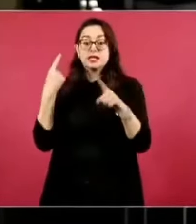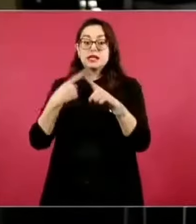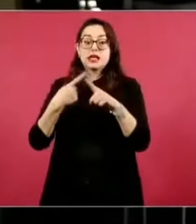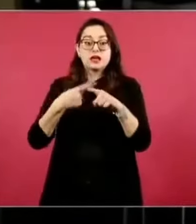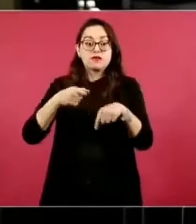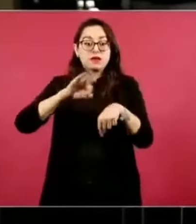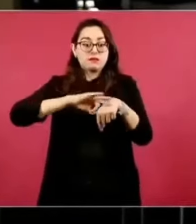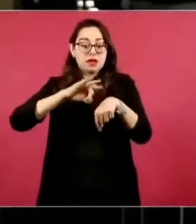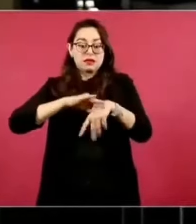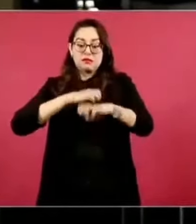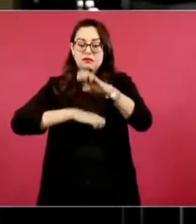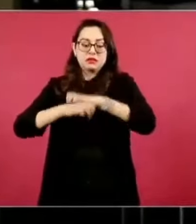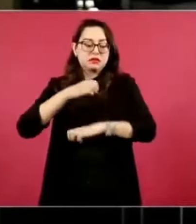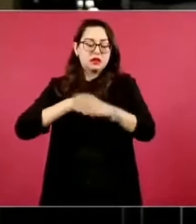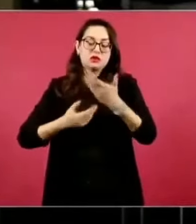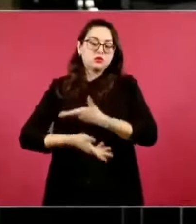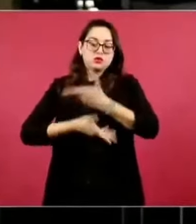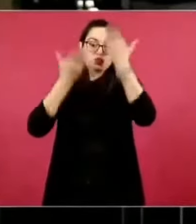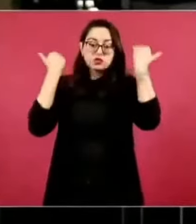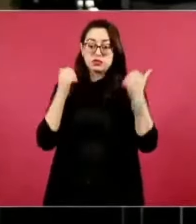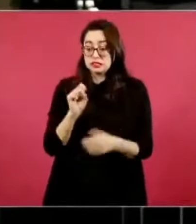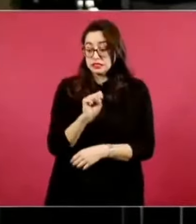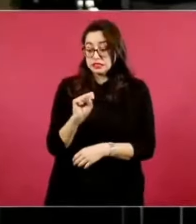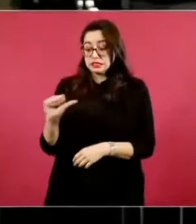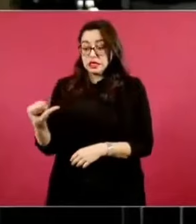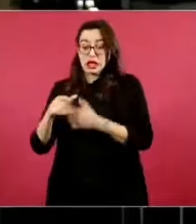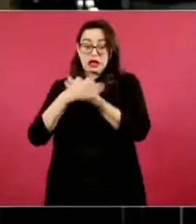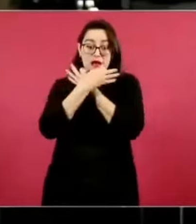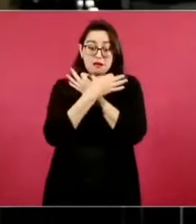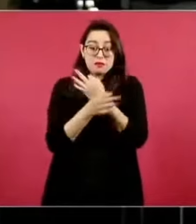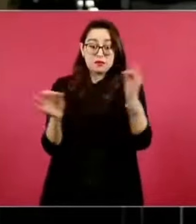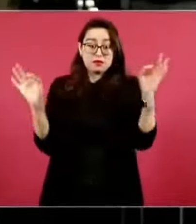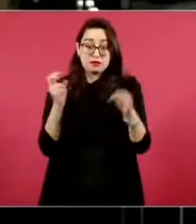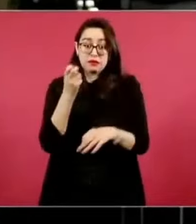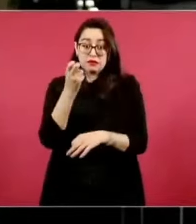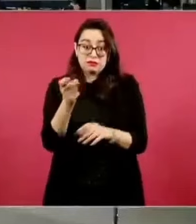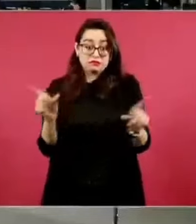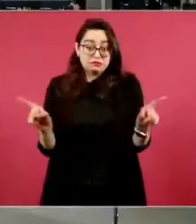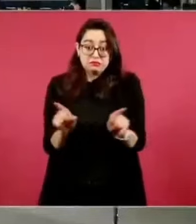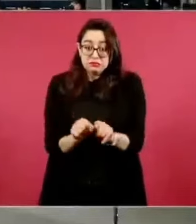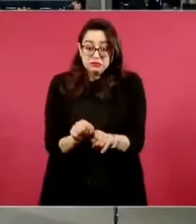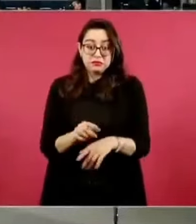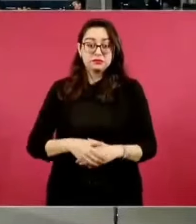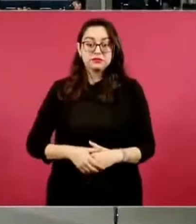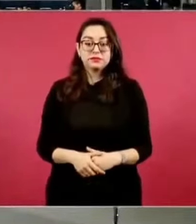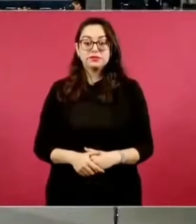tipo de empresa Entonces es un comunicado de la secretaría de salud nada más para precisar